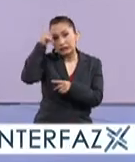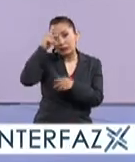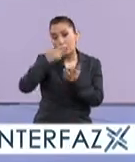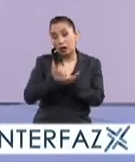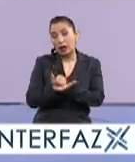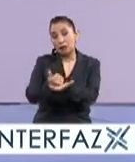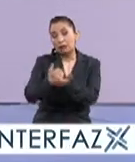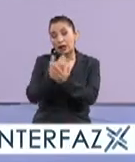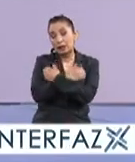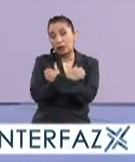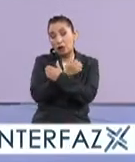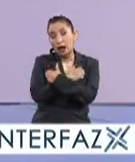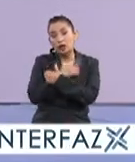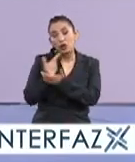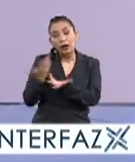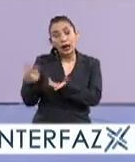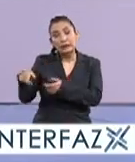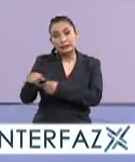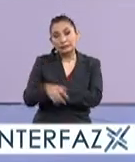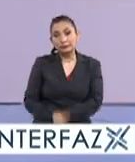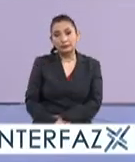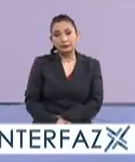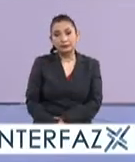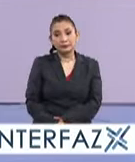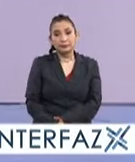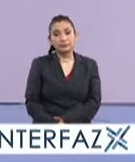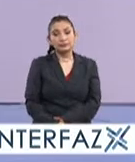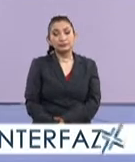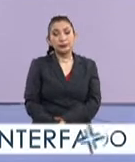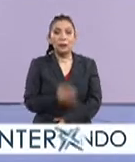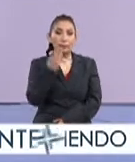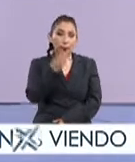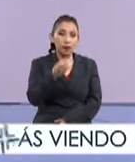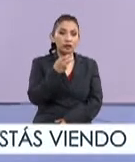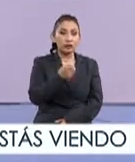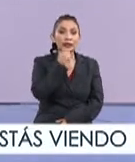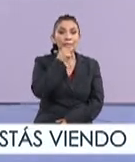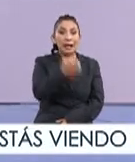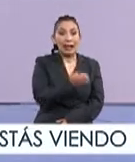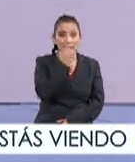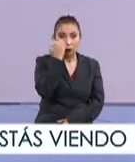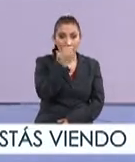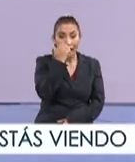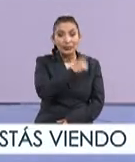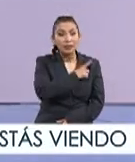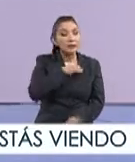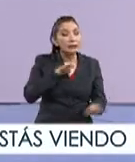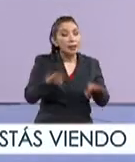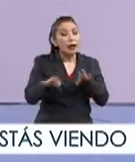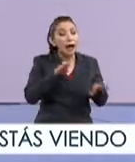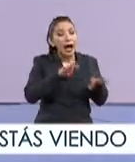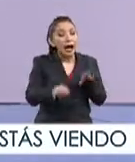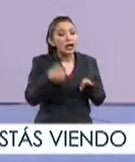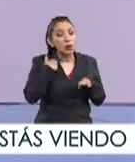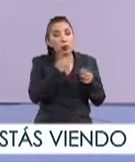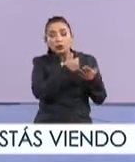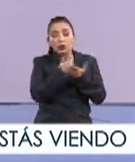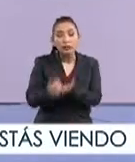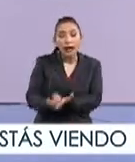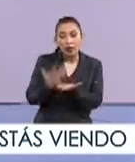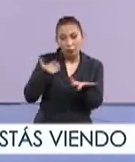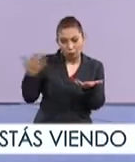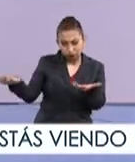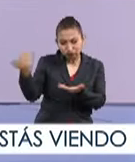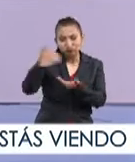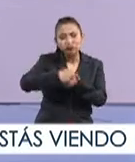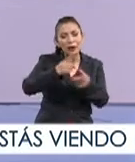psicopedagógico que generan en los niños y niñas la migración. Y por supuesto, la escuela debe trabajar en función de facilitar la